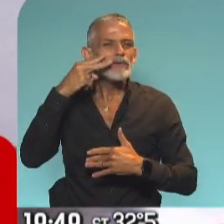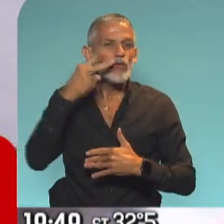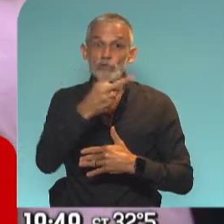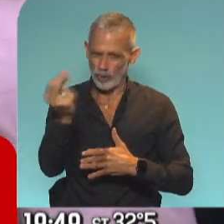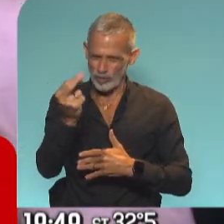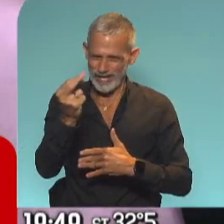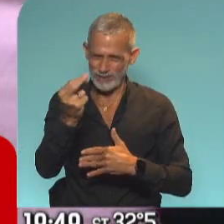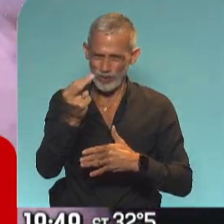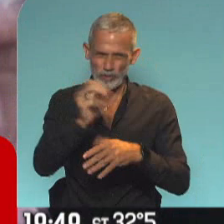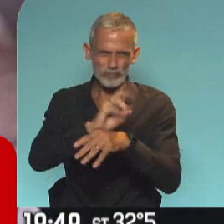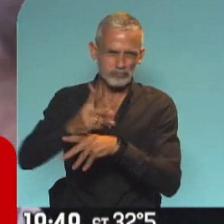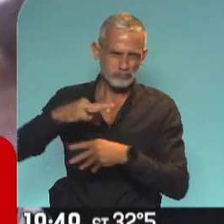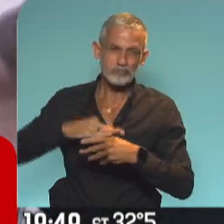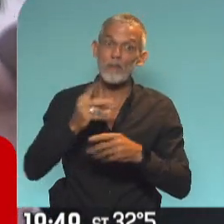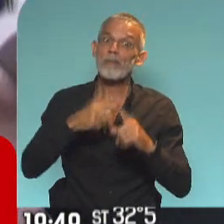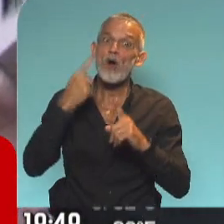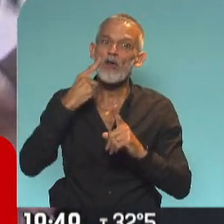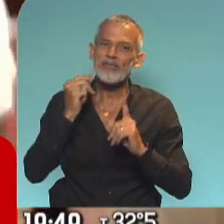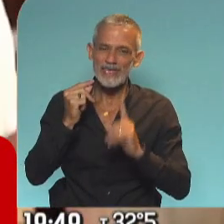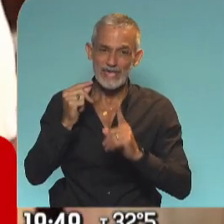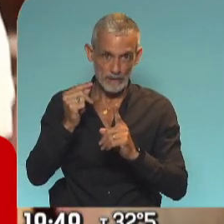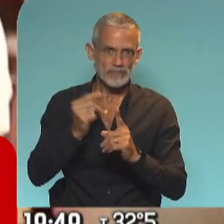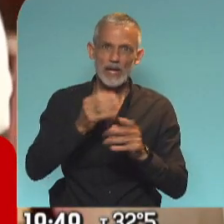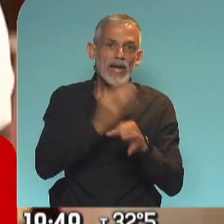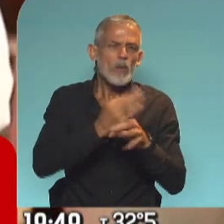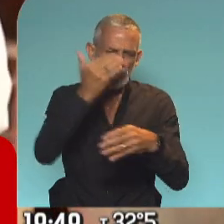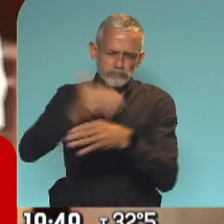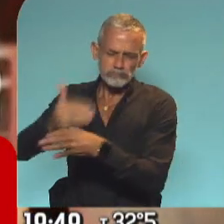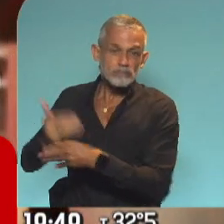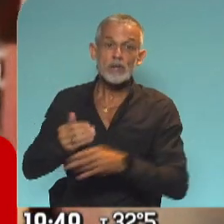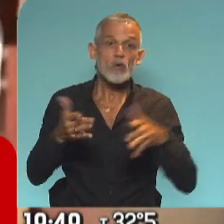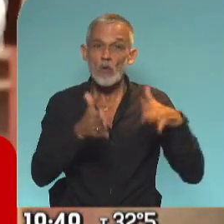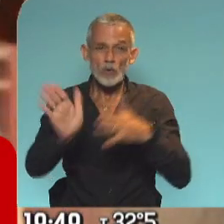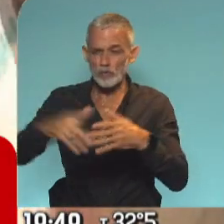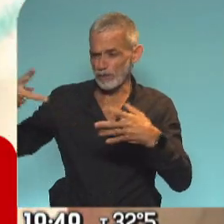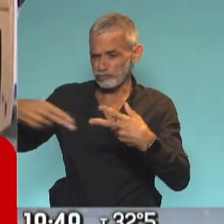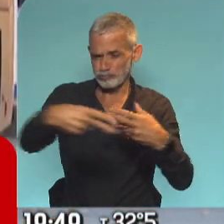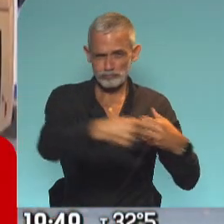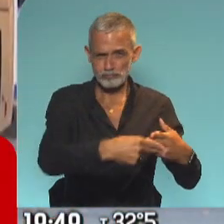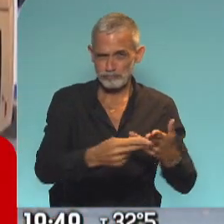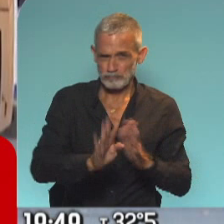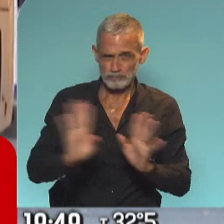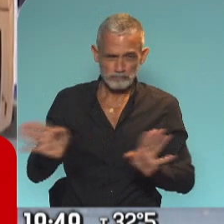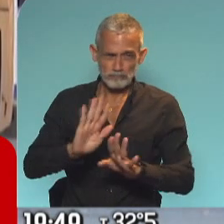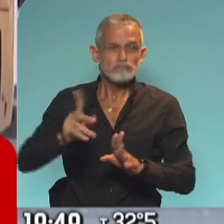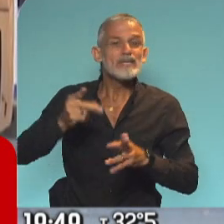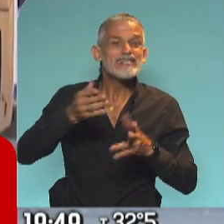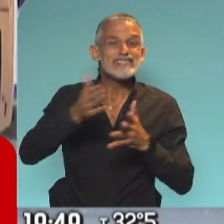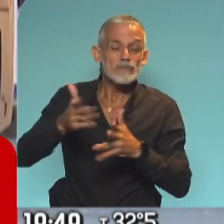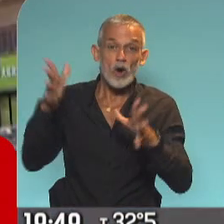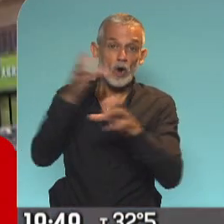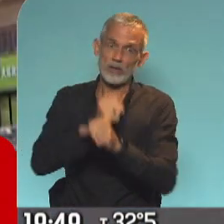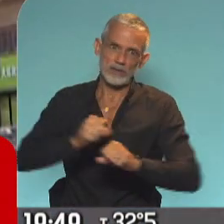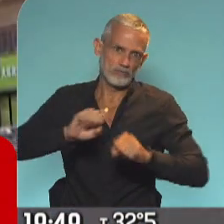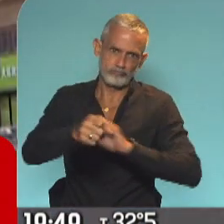diarios. Las autoridades cerraron las escuelas, las rutas que conducen a la ciudad y suspendieron el servicio de